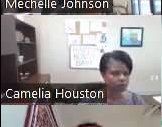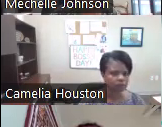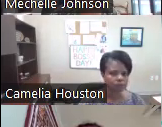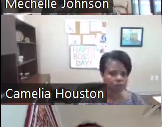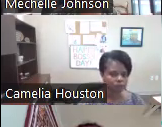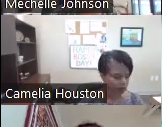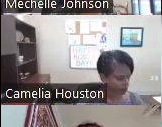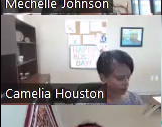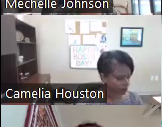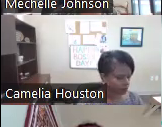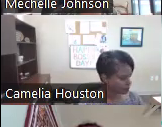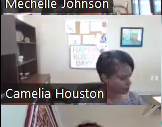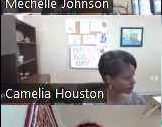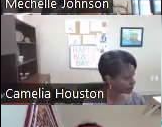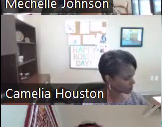gastó